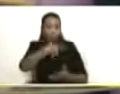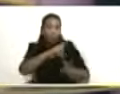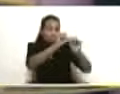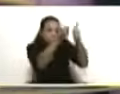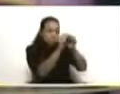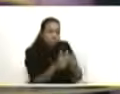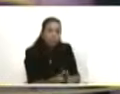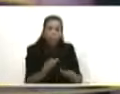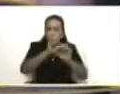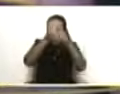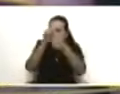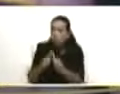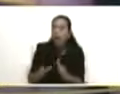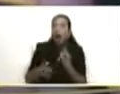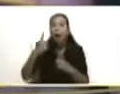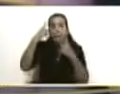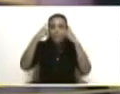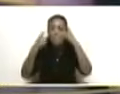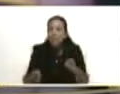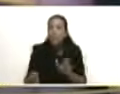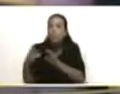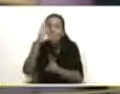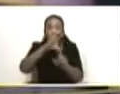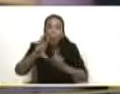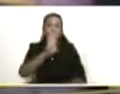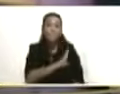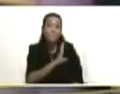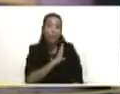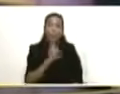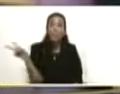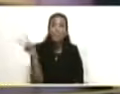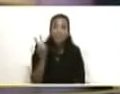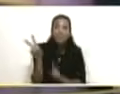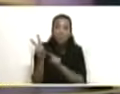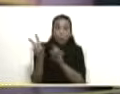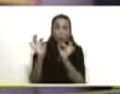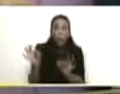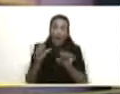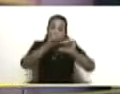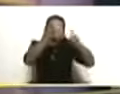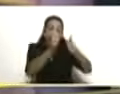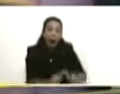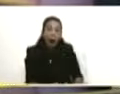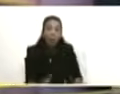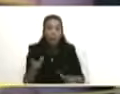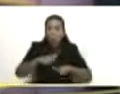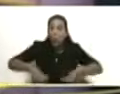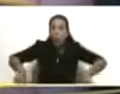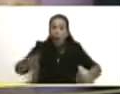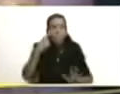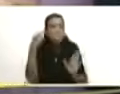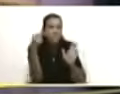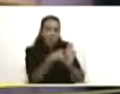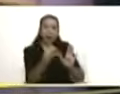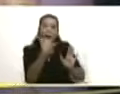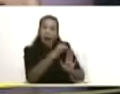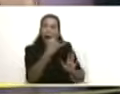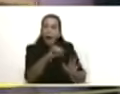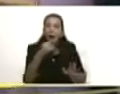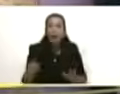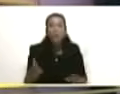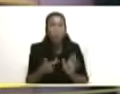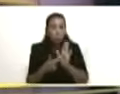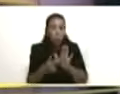artísticas y que haya un crecimiento pues de la cultura y un florecimiento de las artes a través de espacios que tenemos ahí en la casa. Ustedes